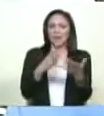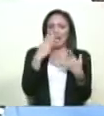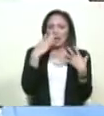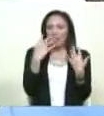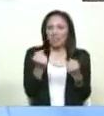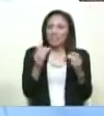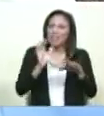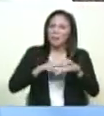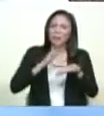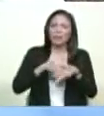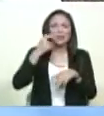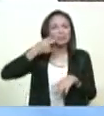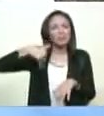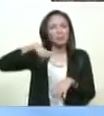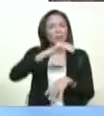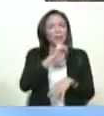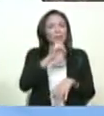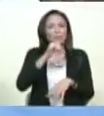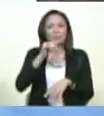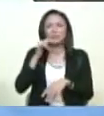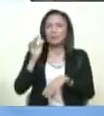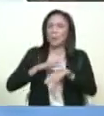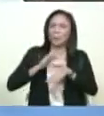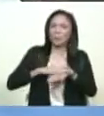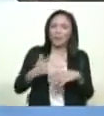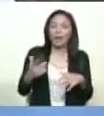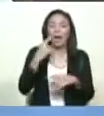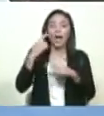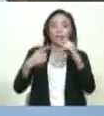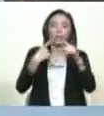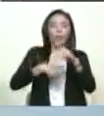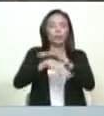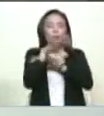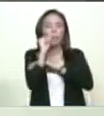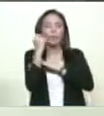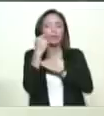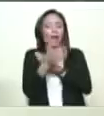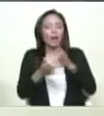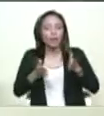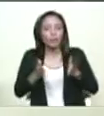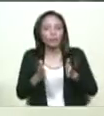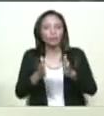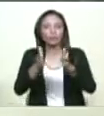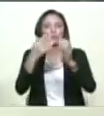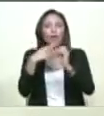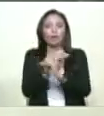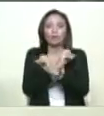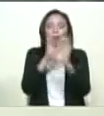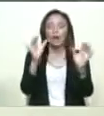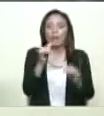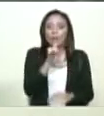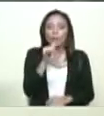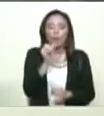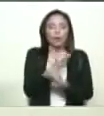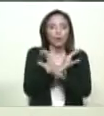entender porque siempre hay que orientar al pueblo siempre tenerlo bien informado